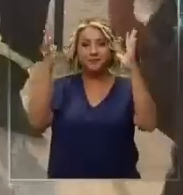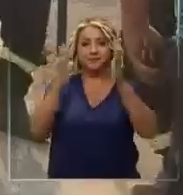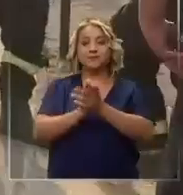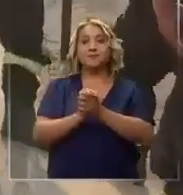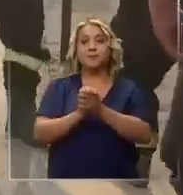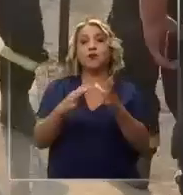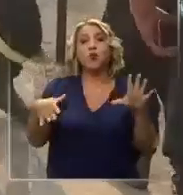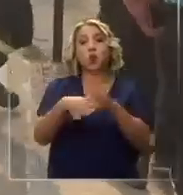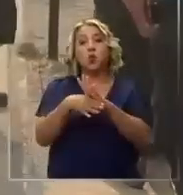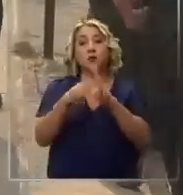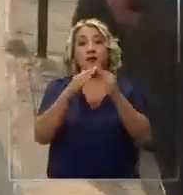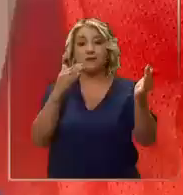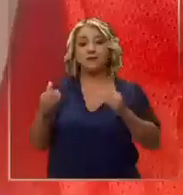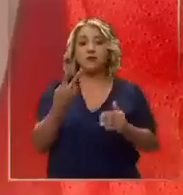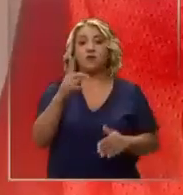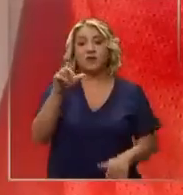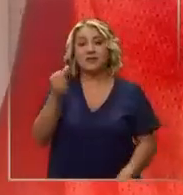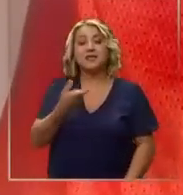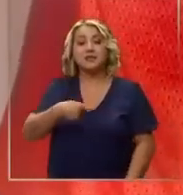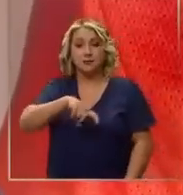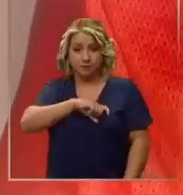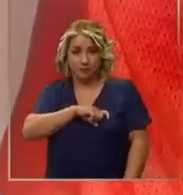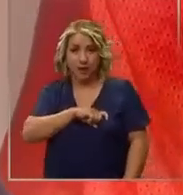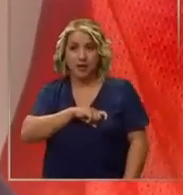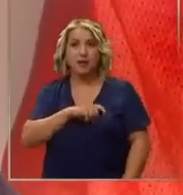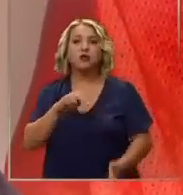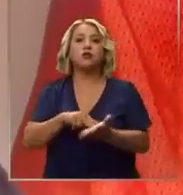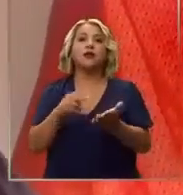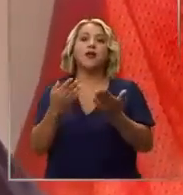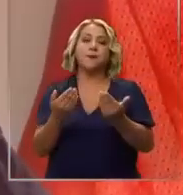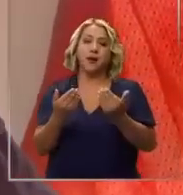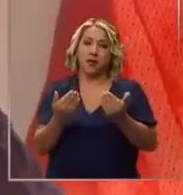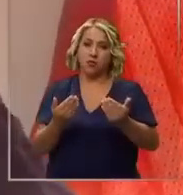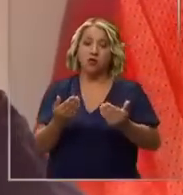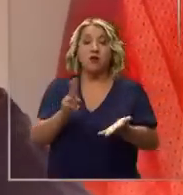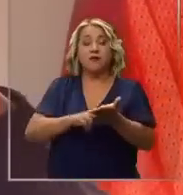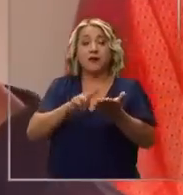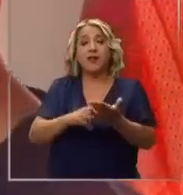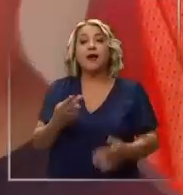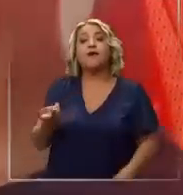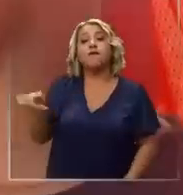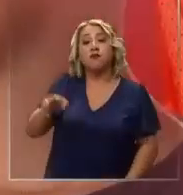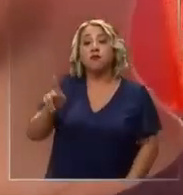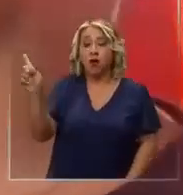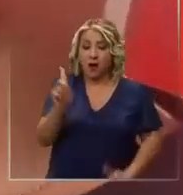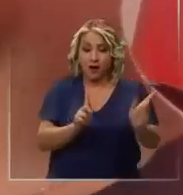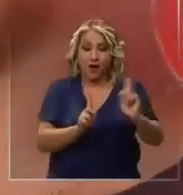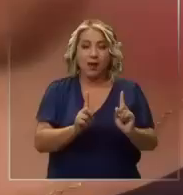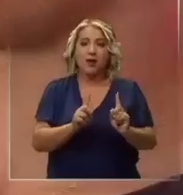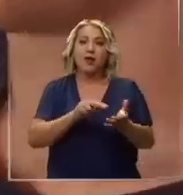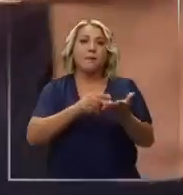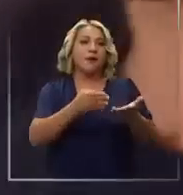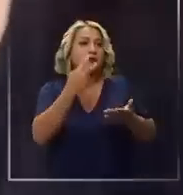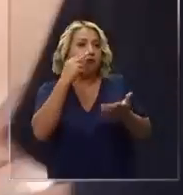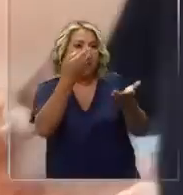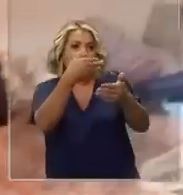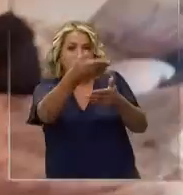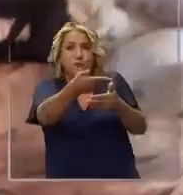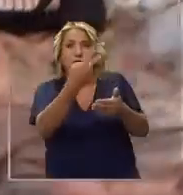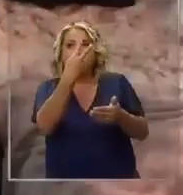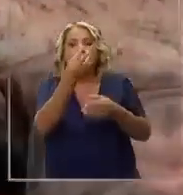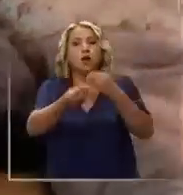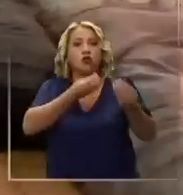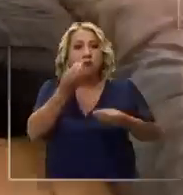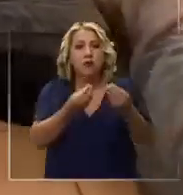La junta de vecinos de acá, de la Villa España, no estaban esperando. Y cuando llegamos acá, en verdad, tenían de todo. O sea, como pueden ver afuera,